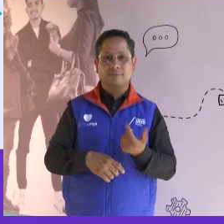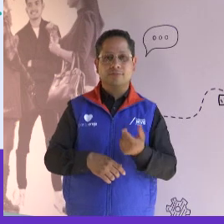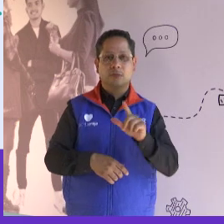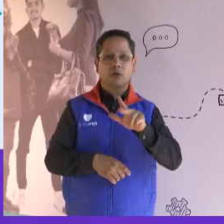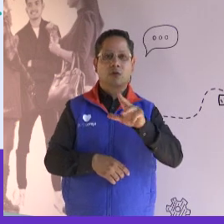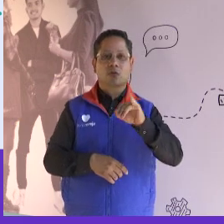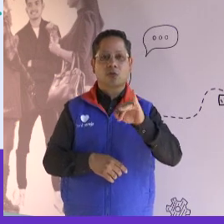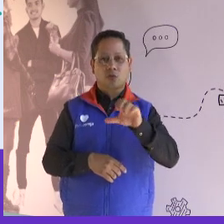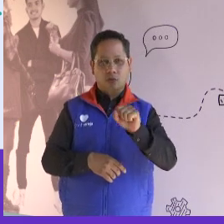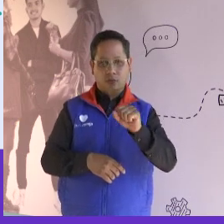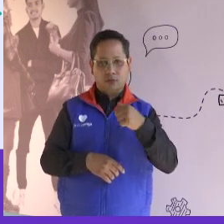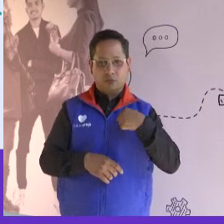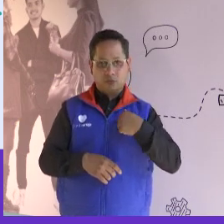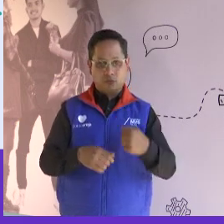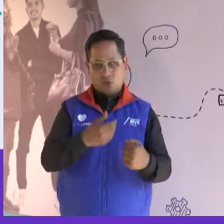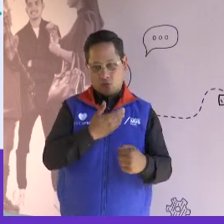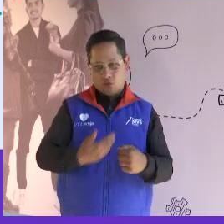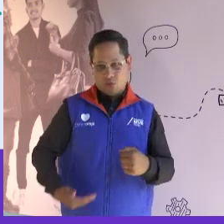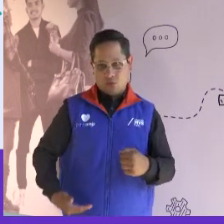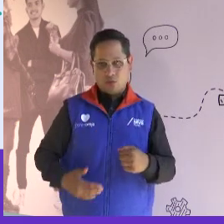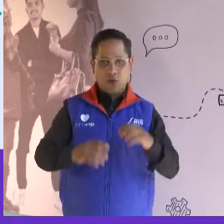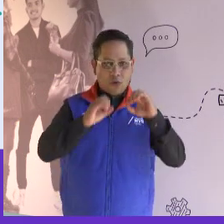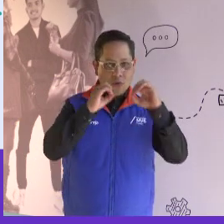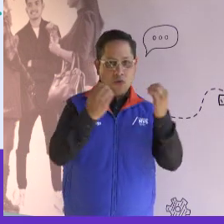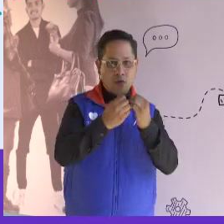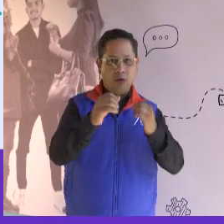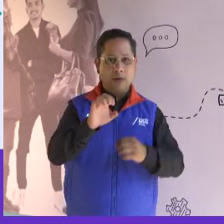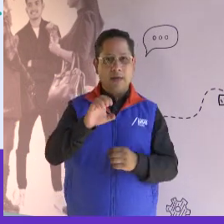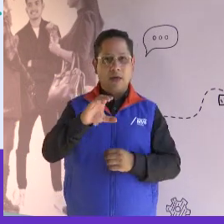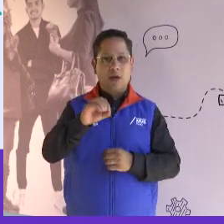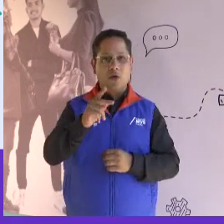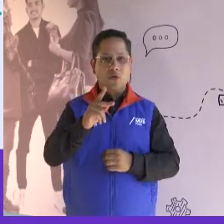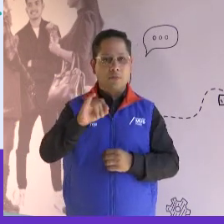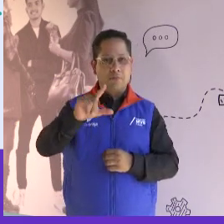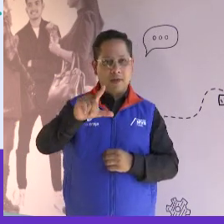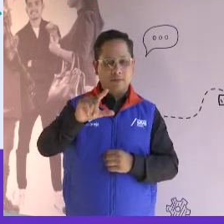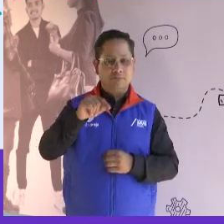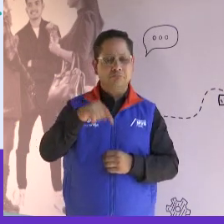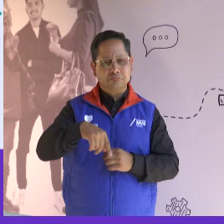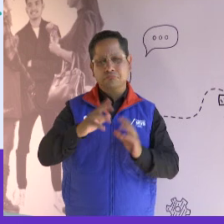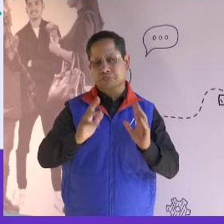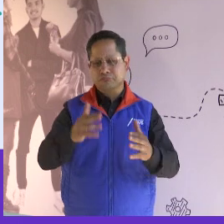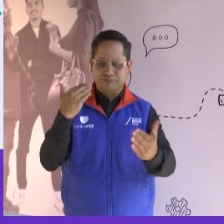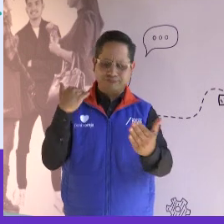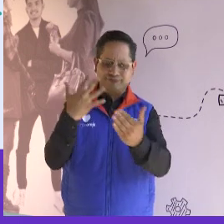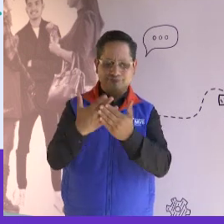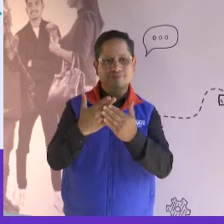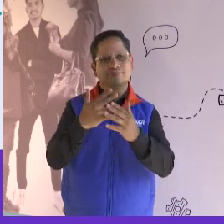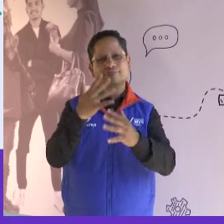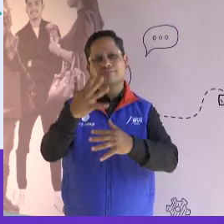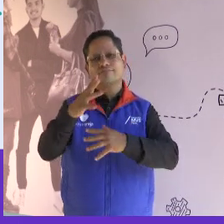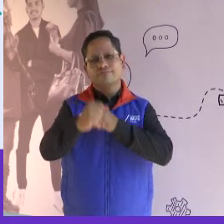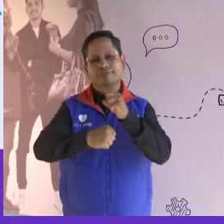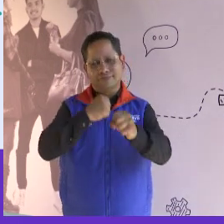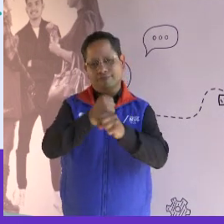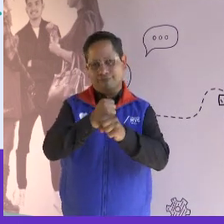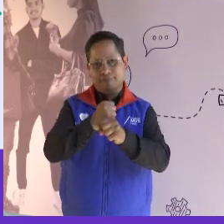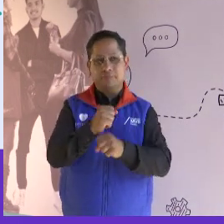Luis, soy presidente de una organización que se llama Ecopil. Tenemos 10 años de trabajo y estamos en 22 ciudades del